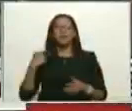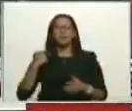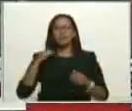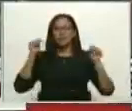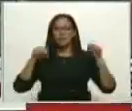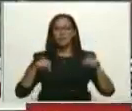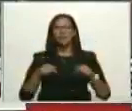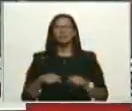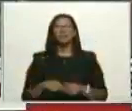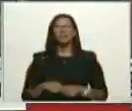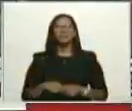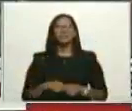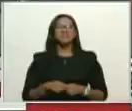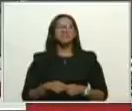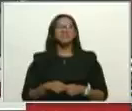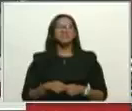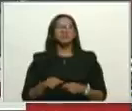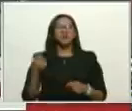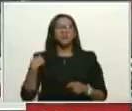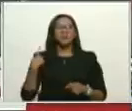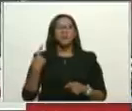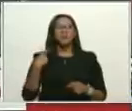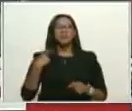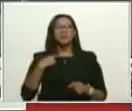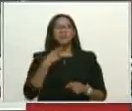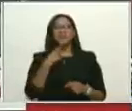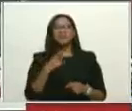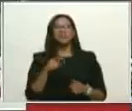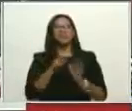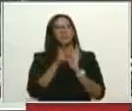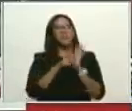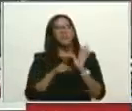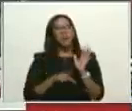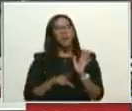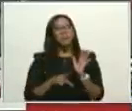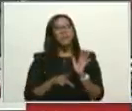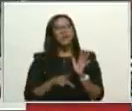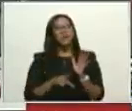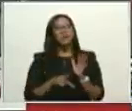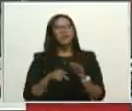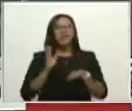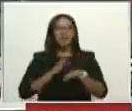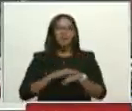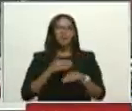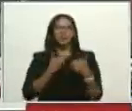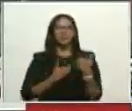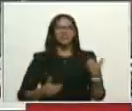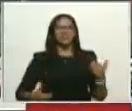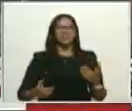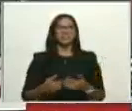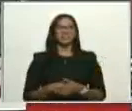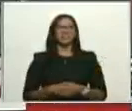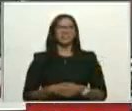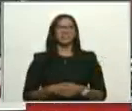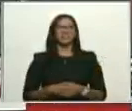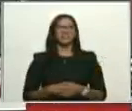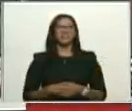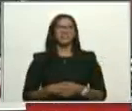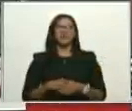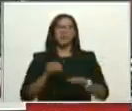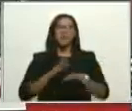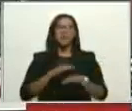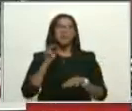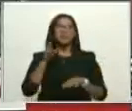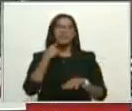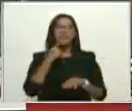poco de libros aquí? No, lo primero que tengo que decir es que este programa es culpa al presidente. Correcto. Es culpa porque